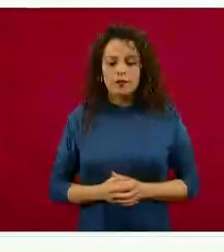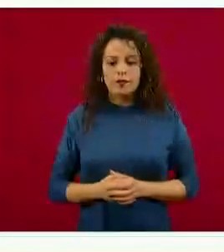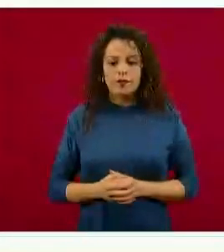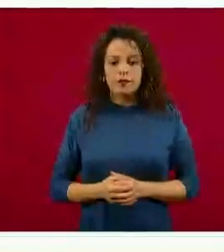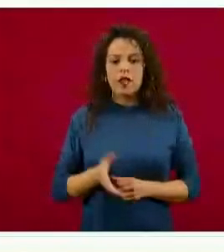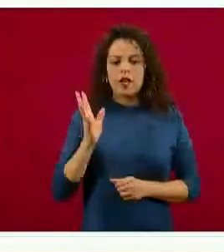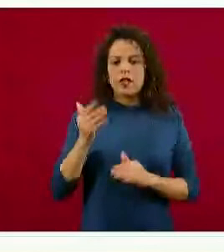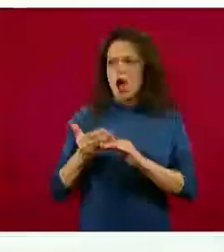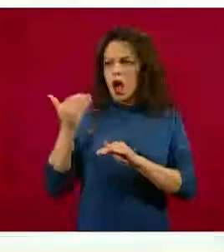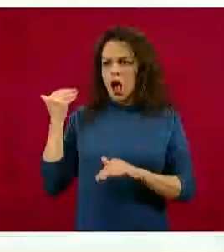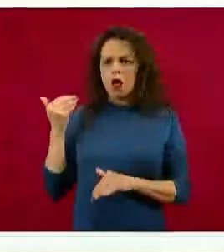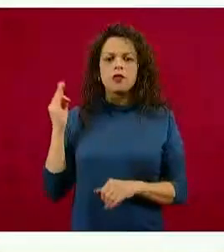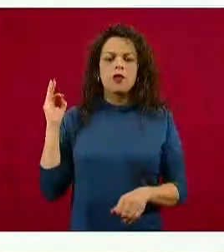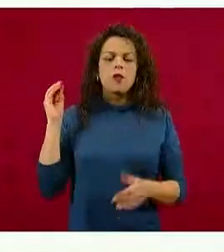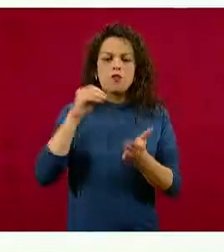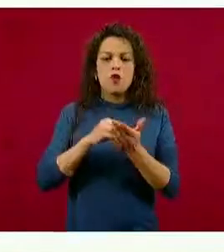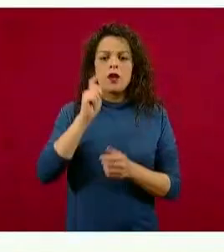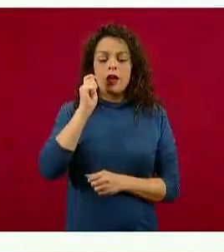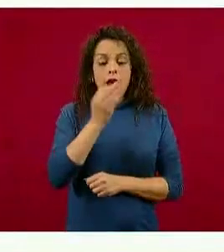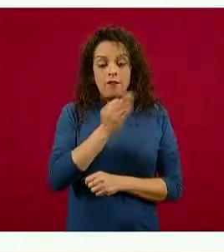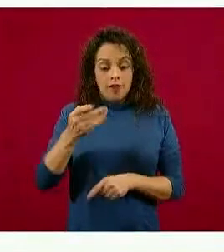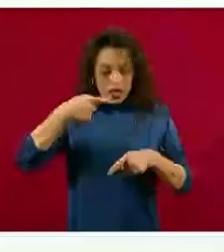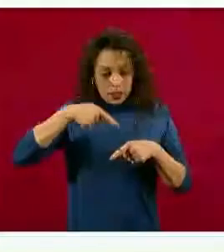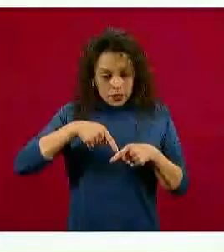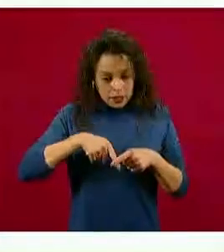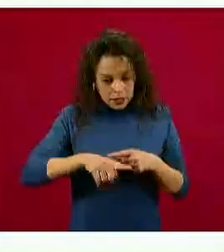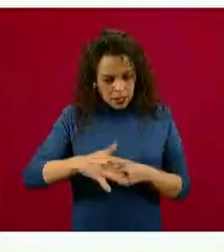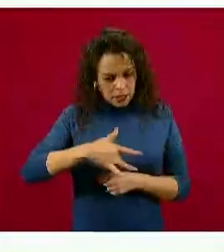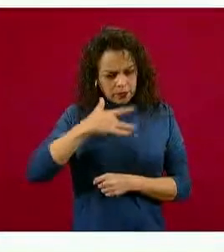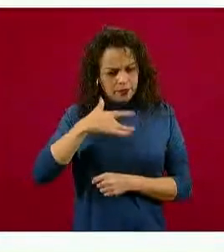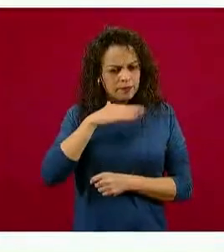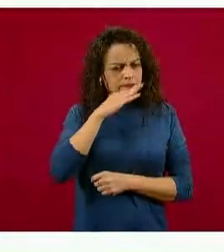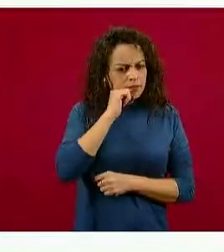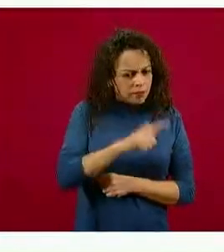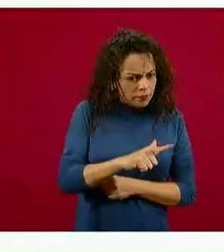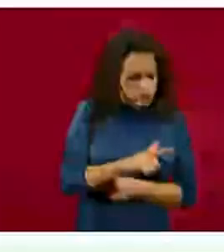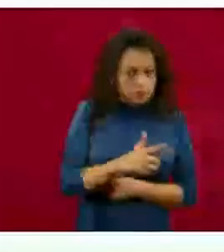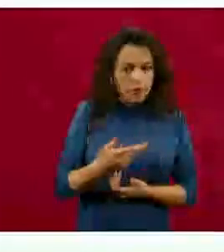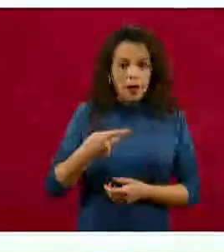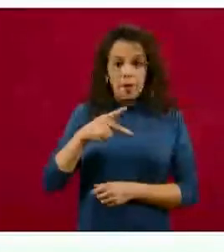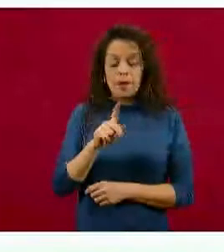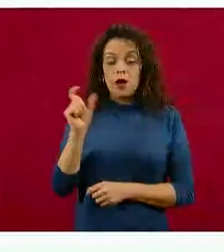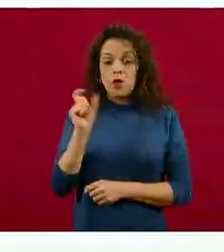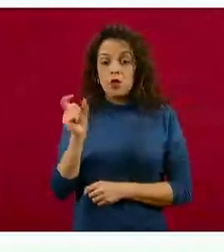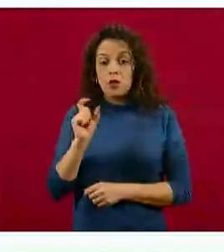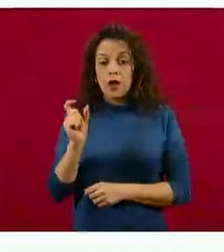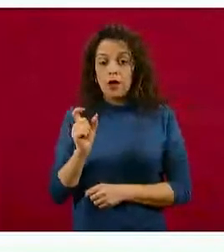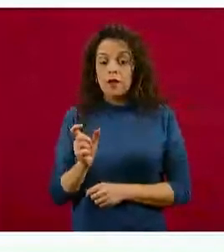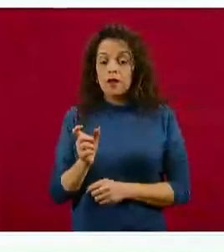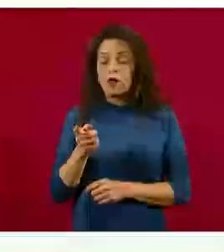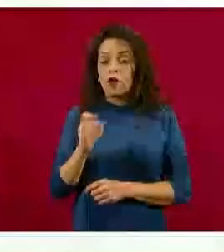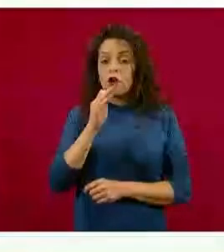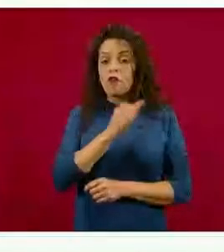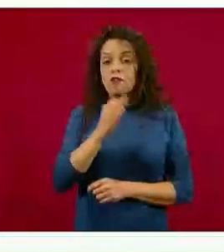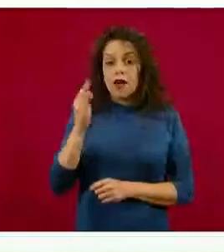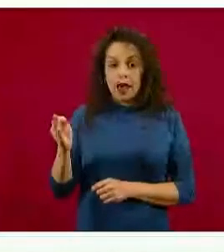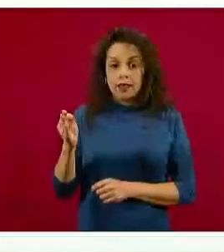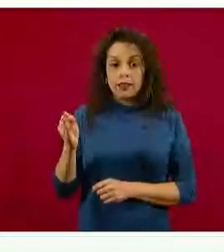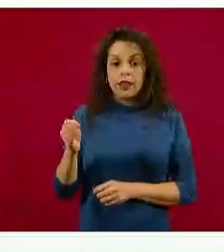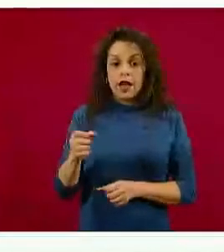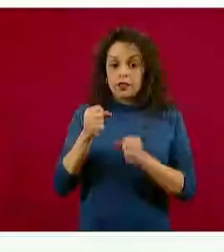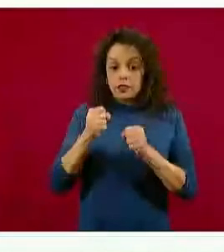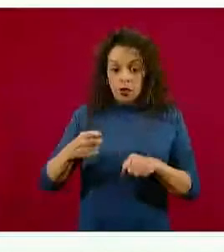han graficado por fecha de inicio de síntomas. La fecha de ocurrencia es la que lógicamente nos acerca el grupo de